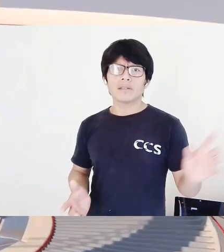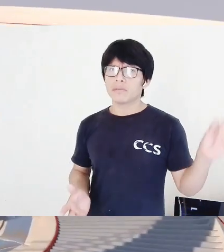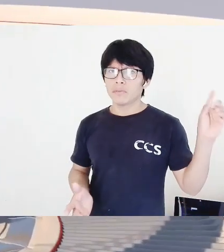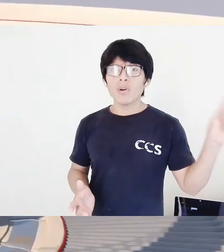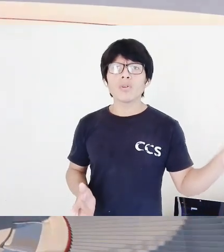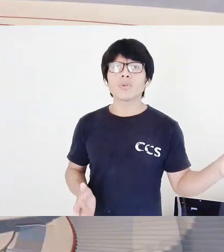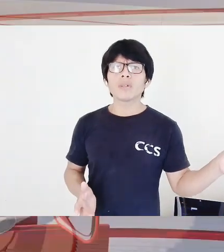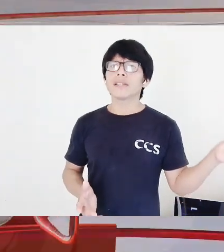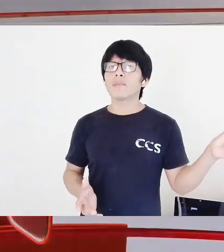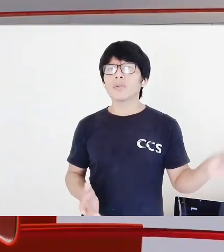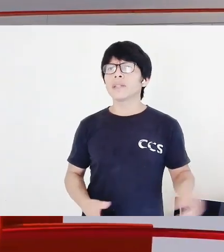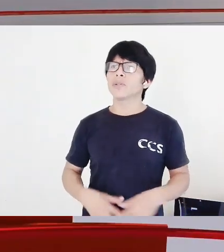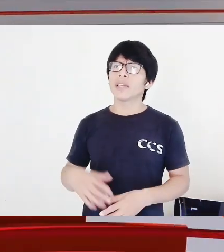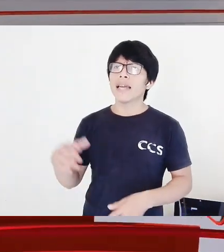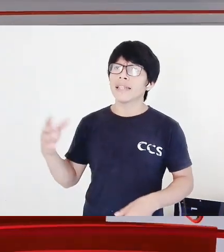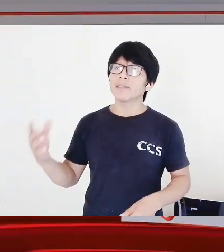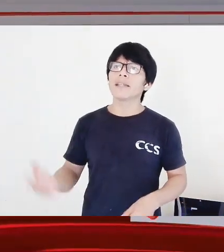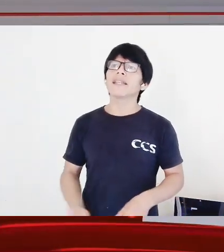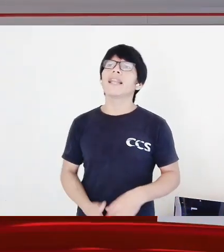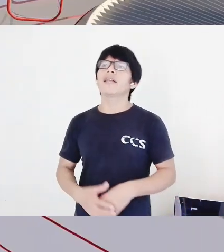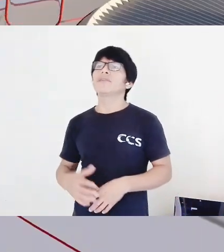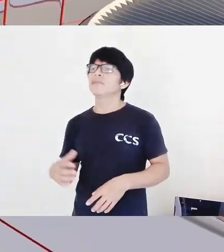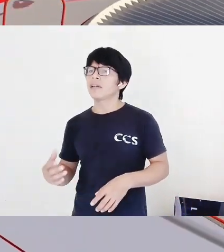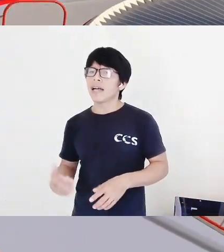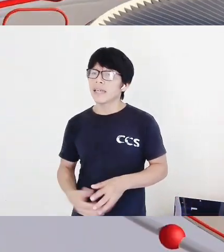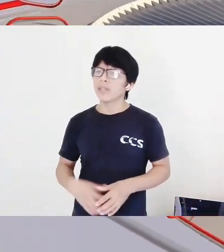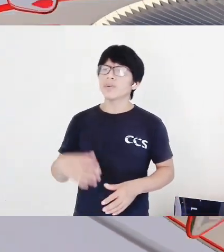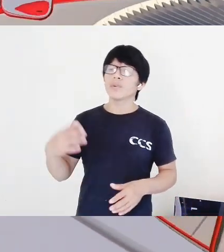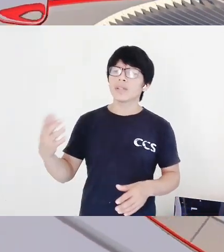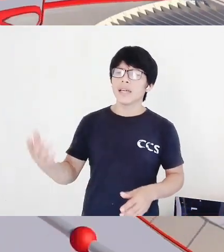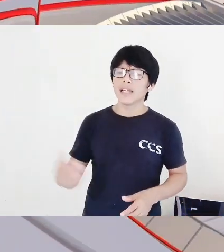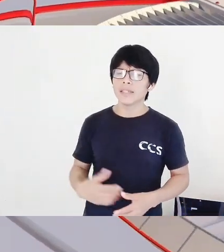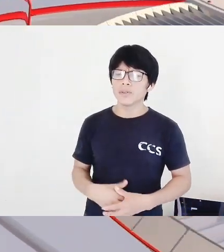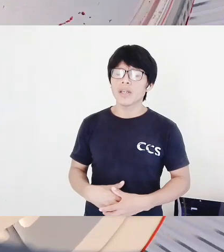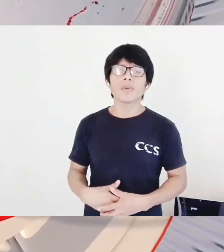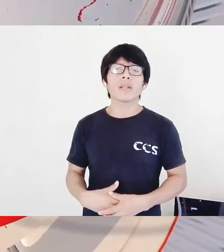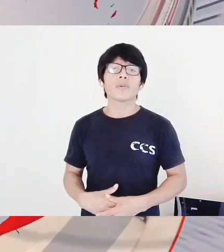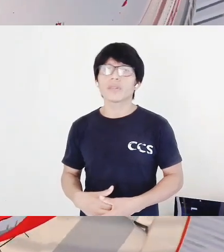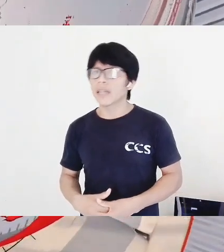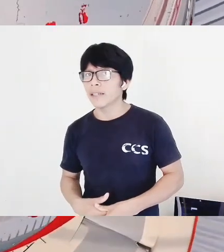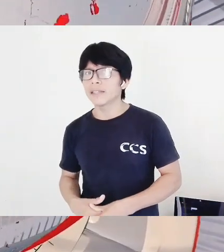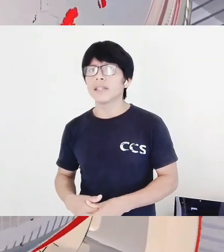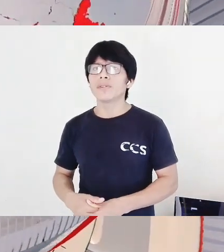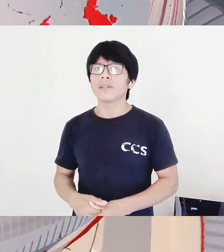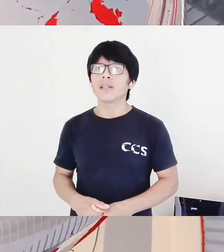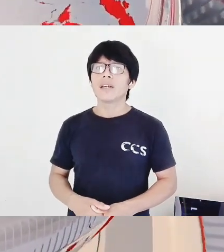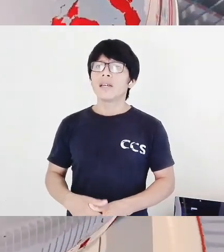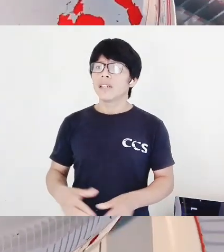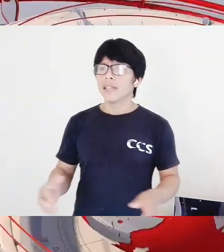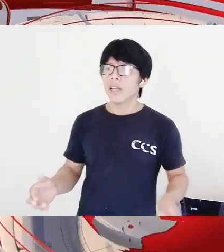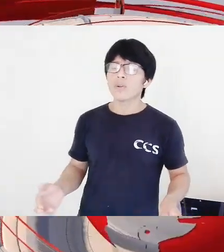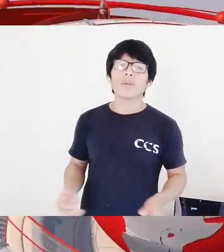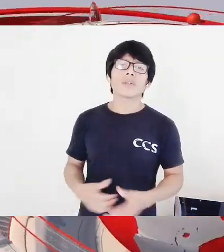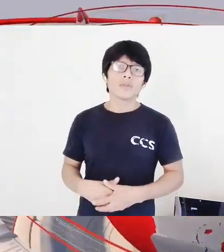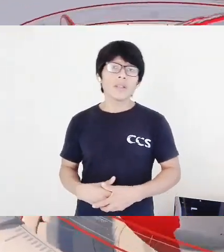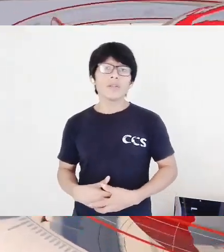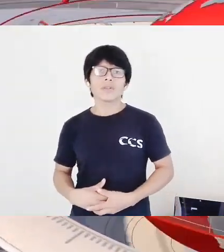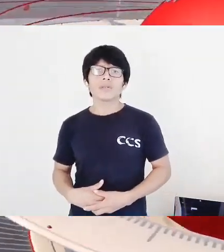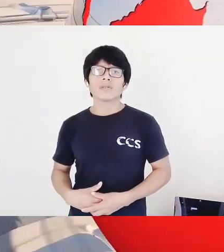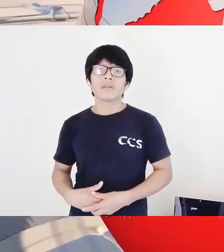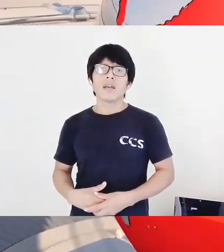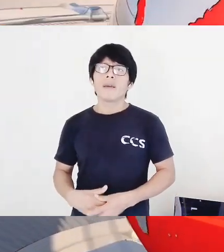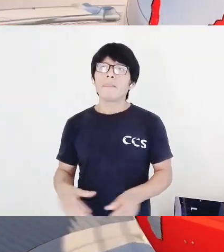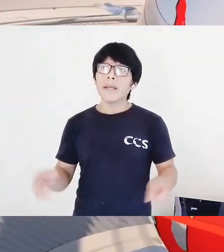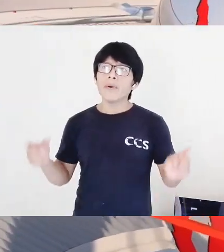y todos los lunes hemos visto que han desmantelado, han ido contra estos laboratorios clandestinos y han logrado